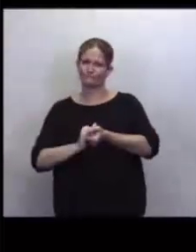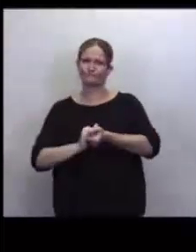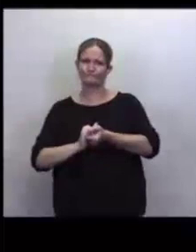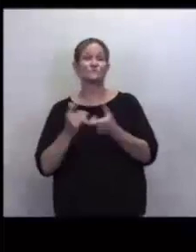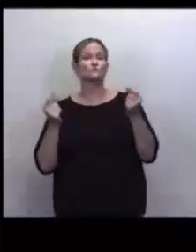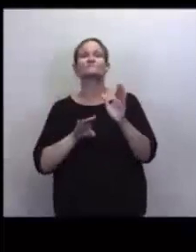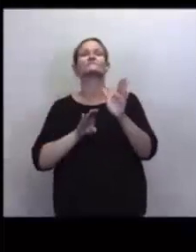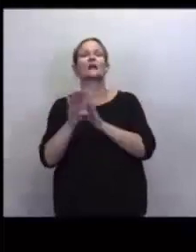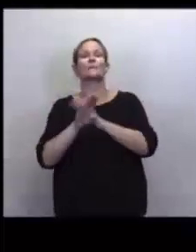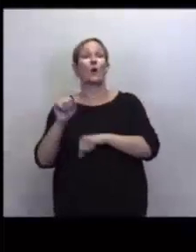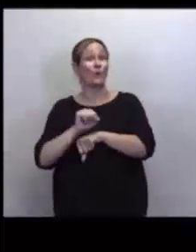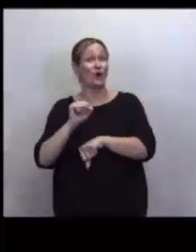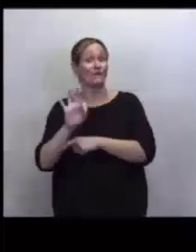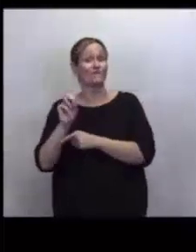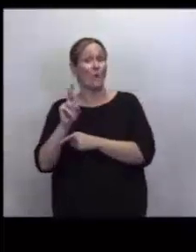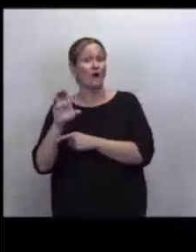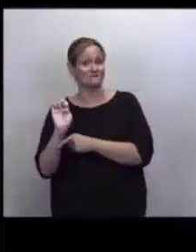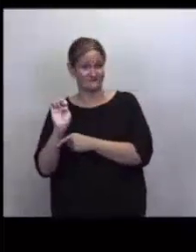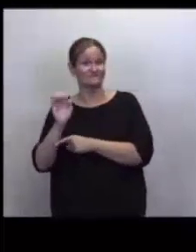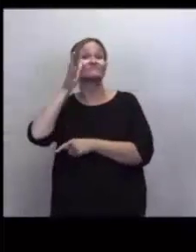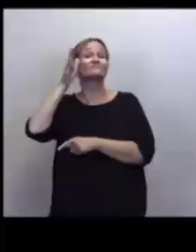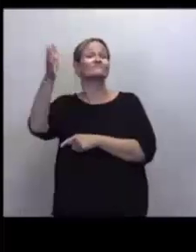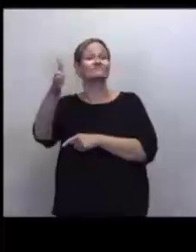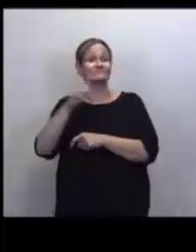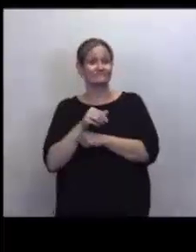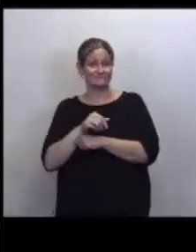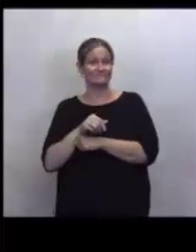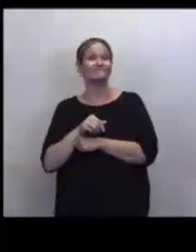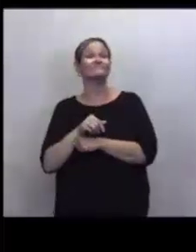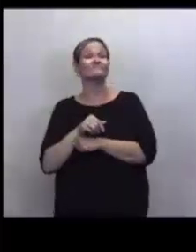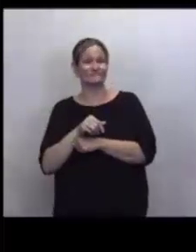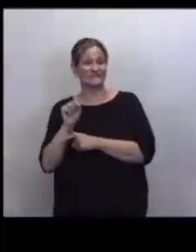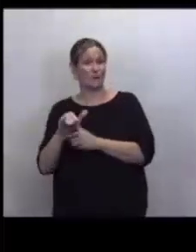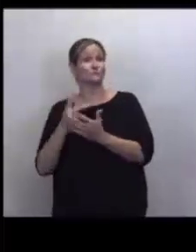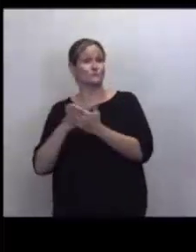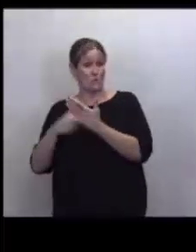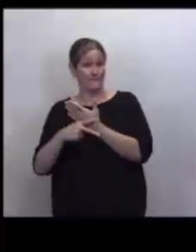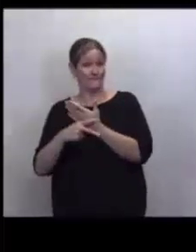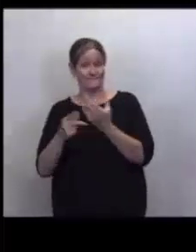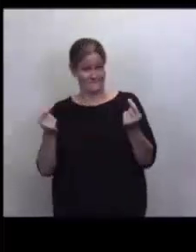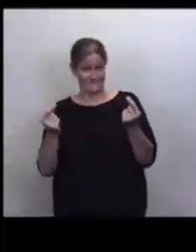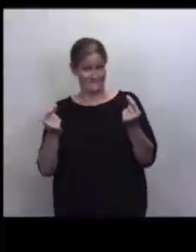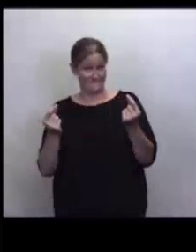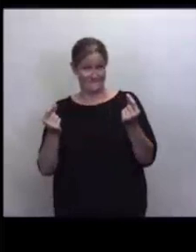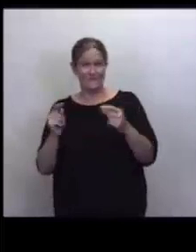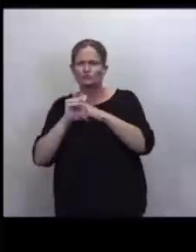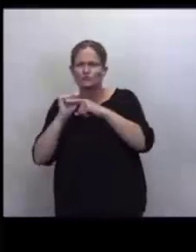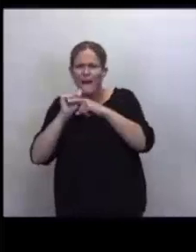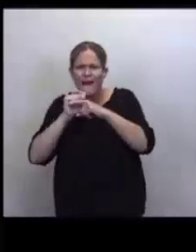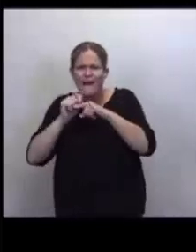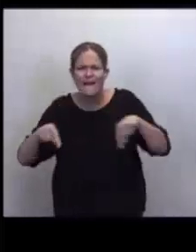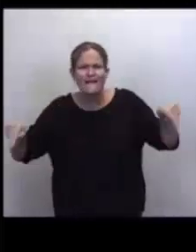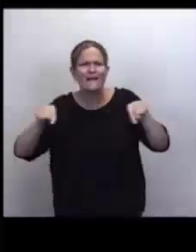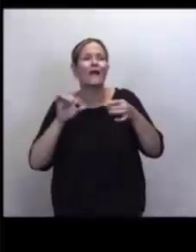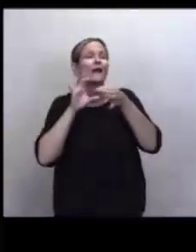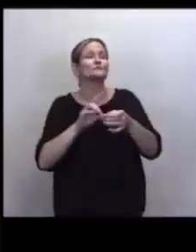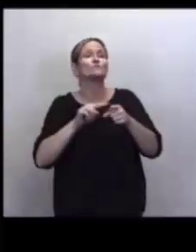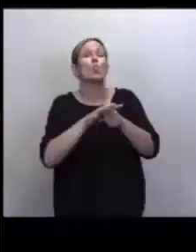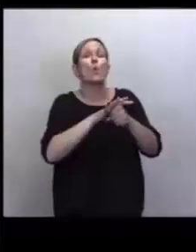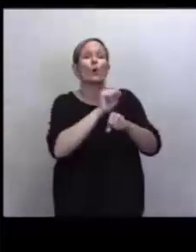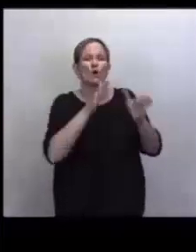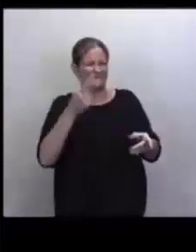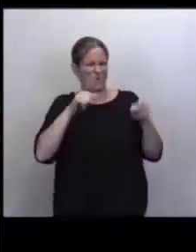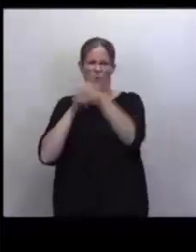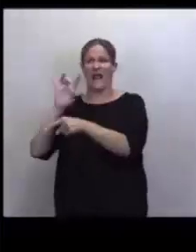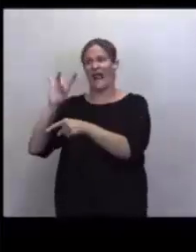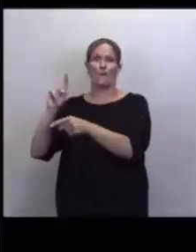cuando se inicie el proyecto. El Departamento de Transporte ha trabajado con el Departamento de Trabajo para crear un programa